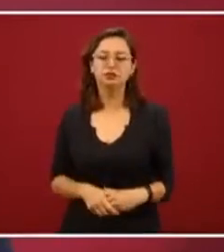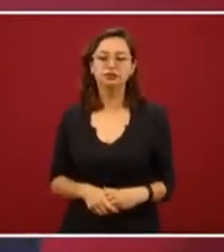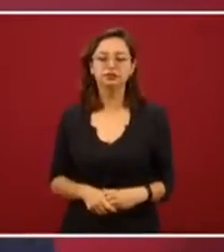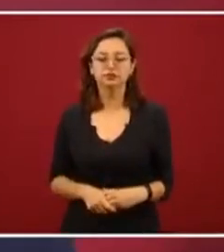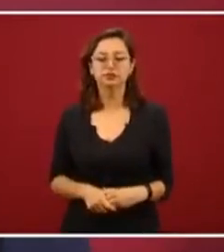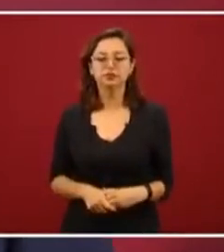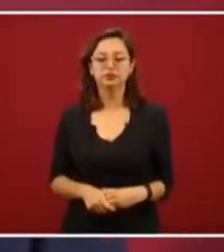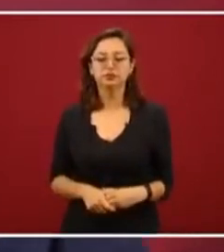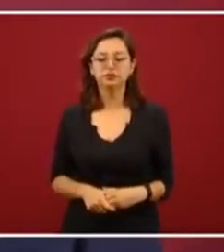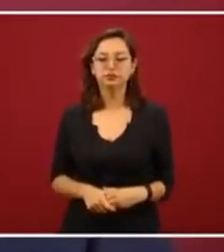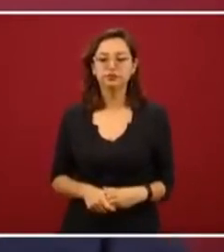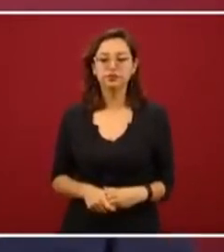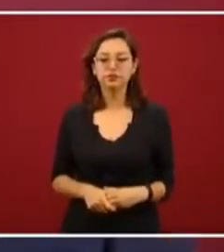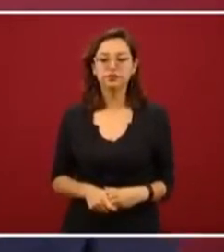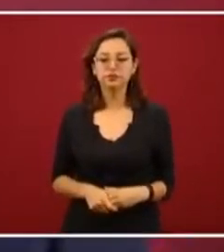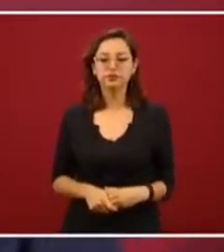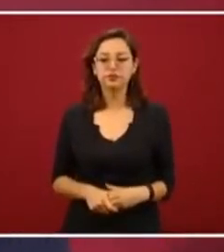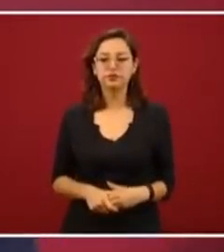Eso se va ahora